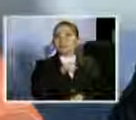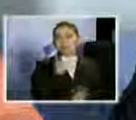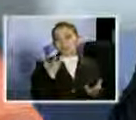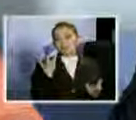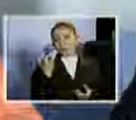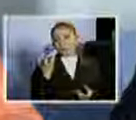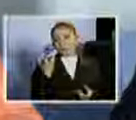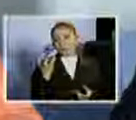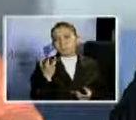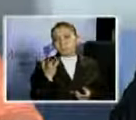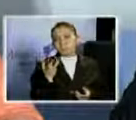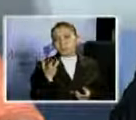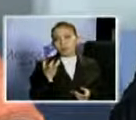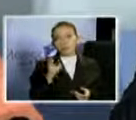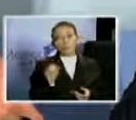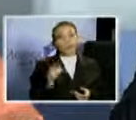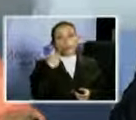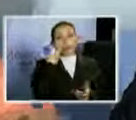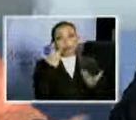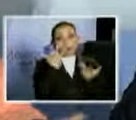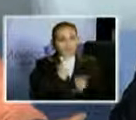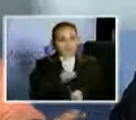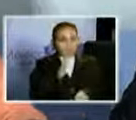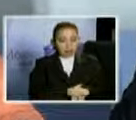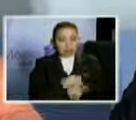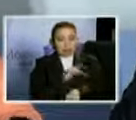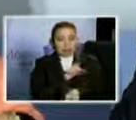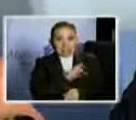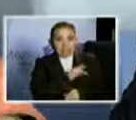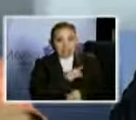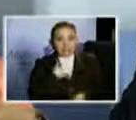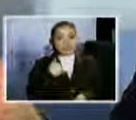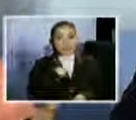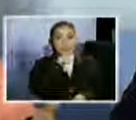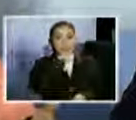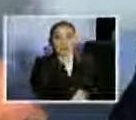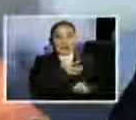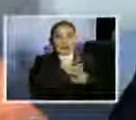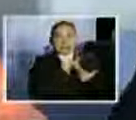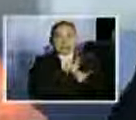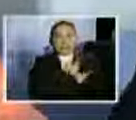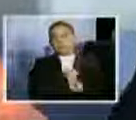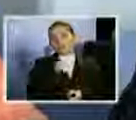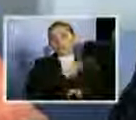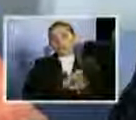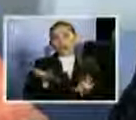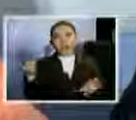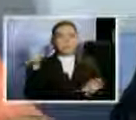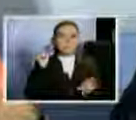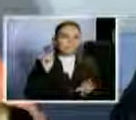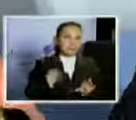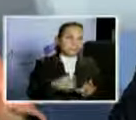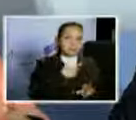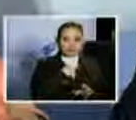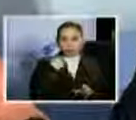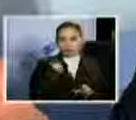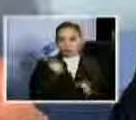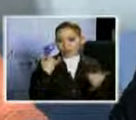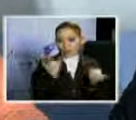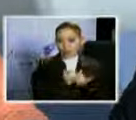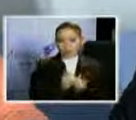Por eso no quiero asustarlos más, ni preocuparlos más de lo que ya están y de lo que yo